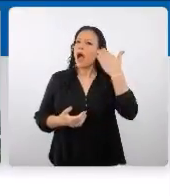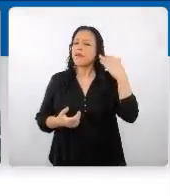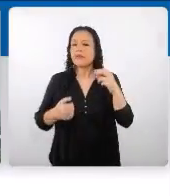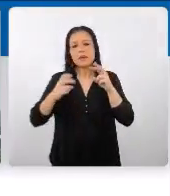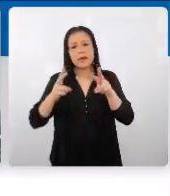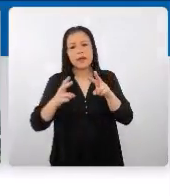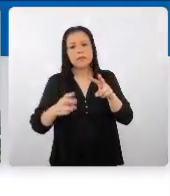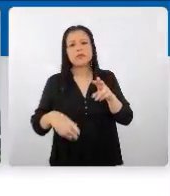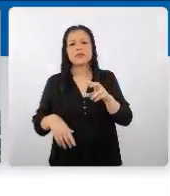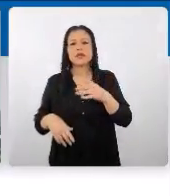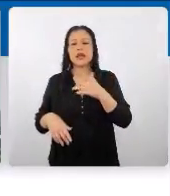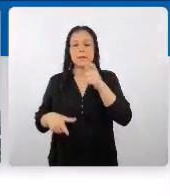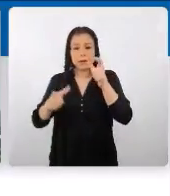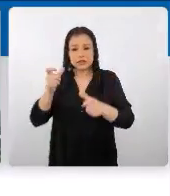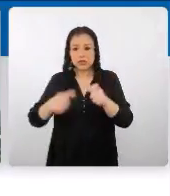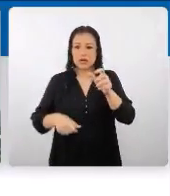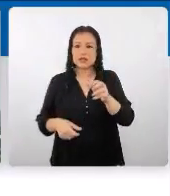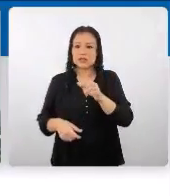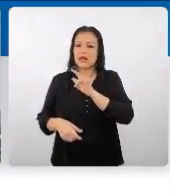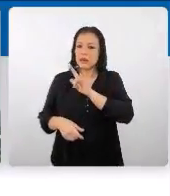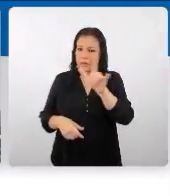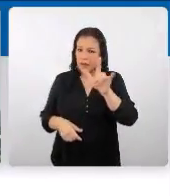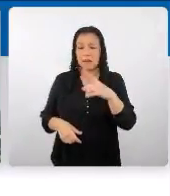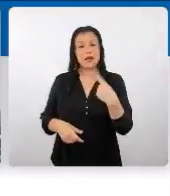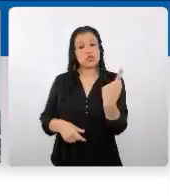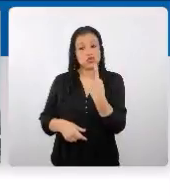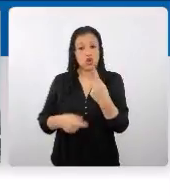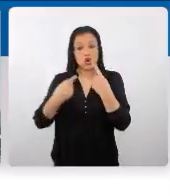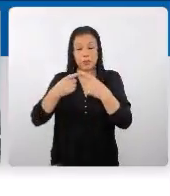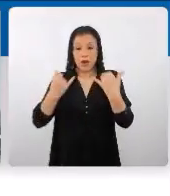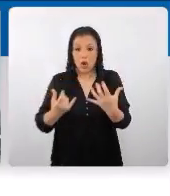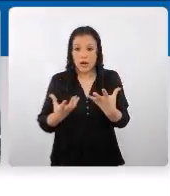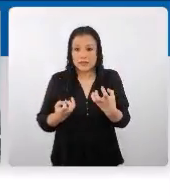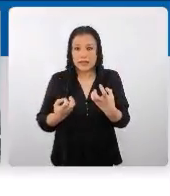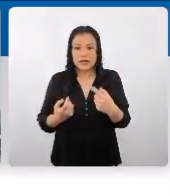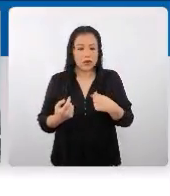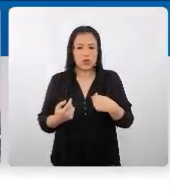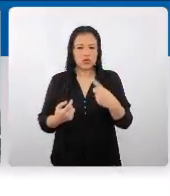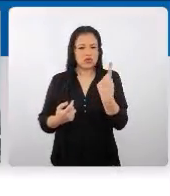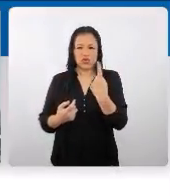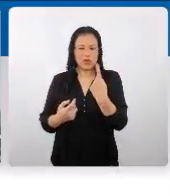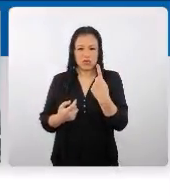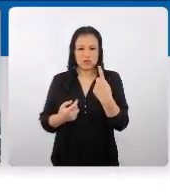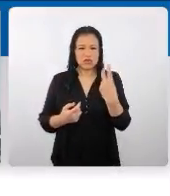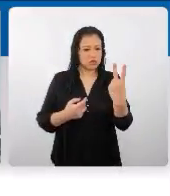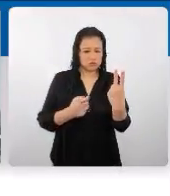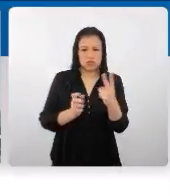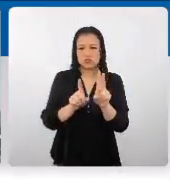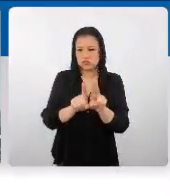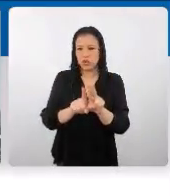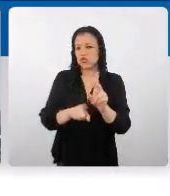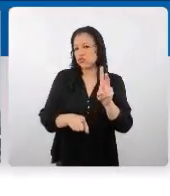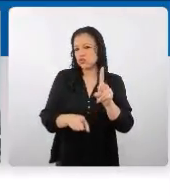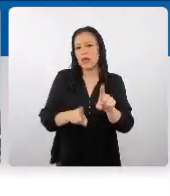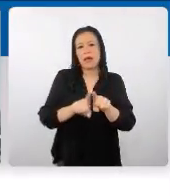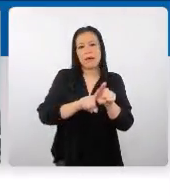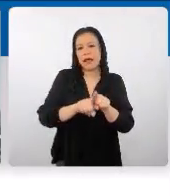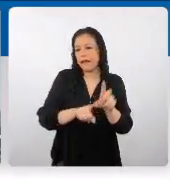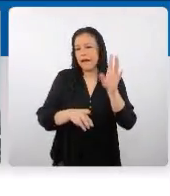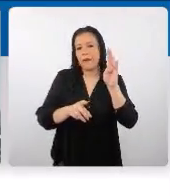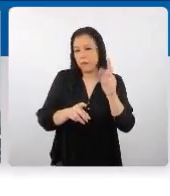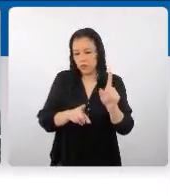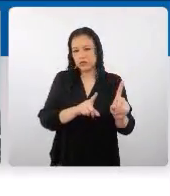más solos, pero ahora prima la intención de viajar con pareja. El 34% prefiere viajar con su